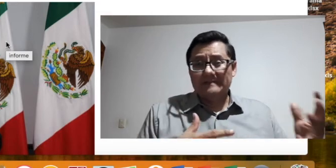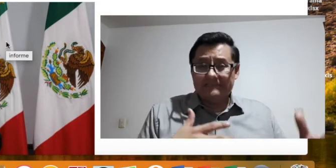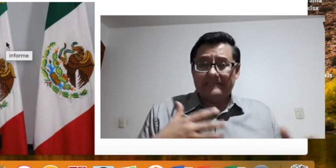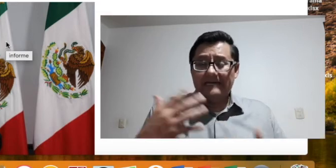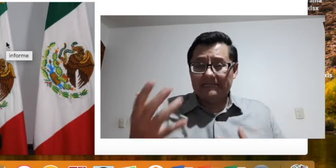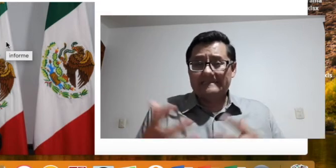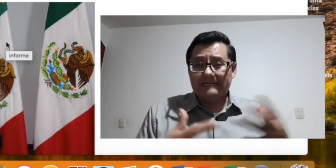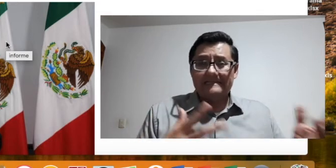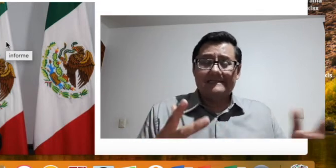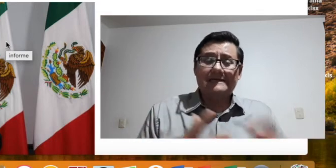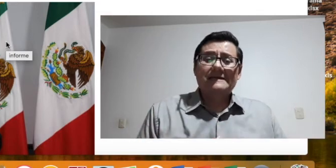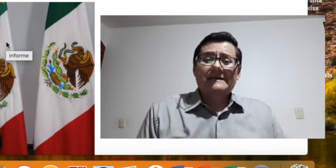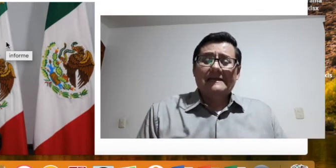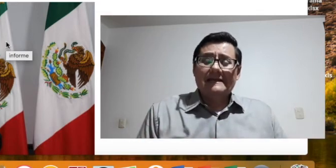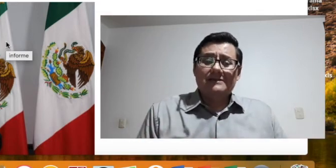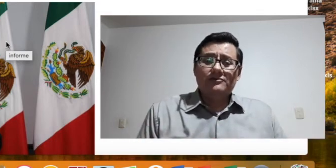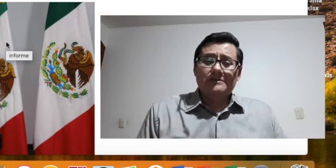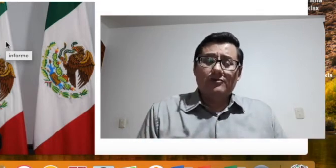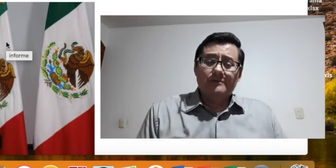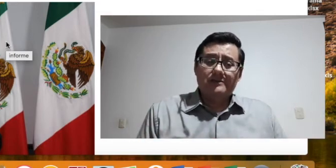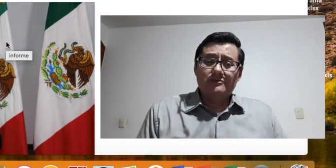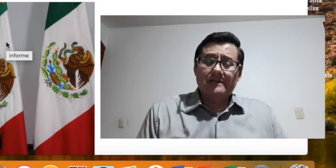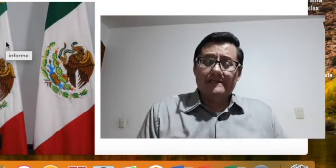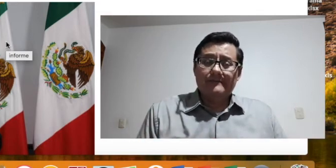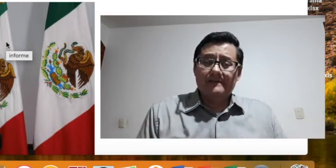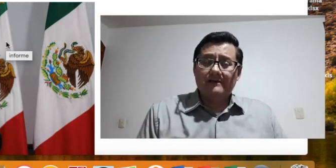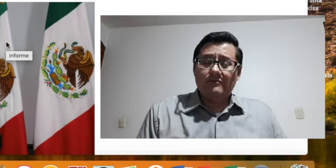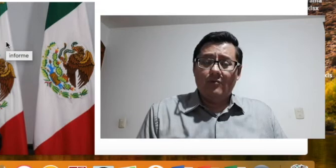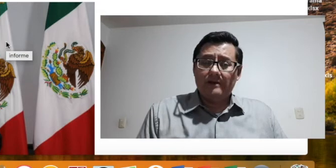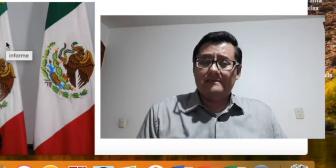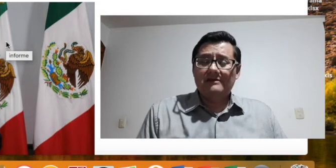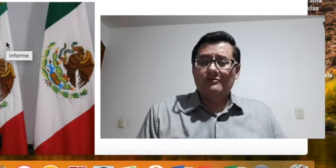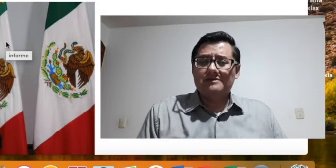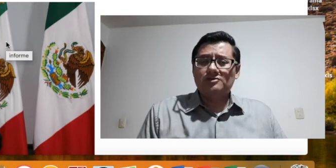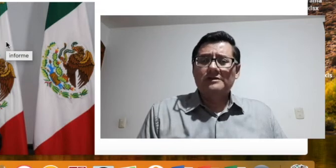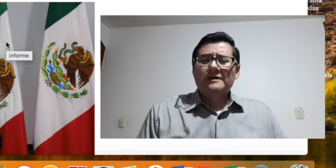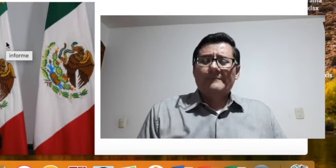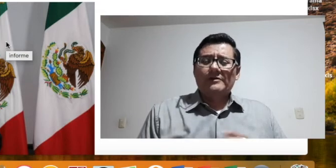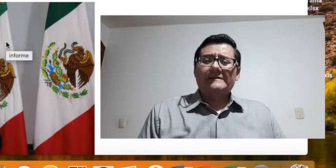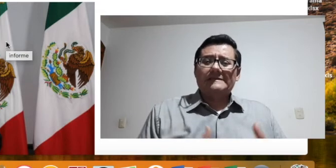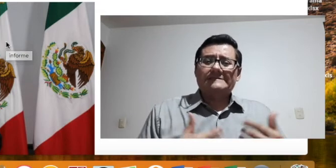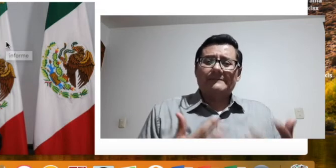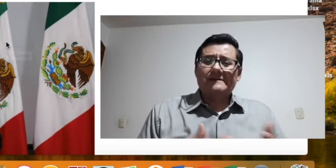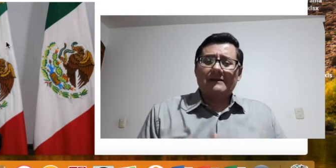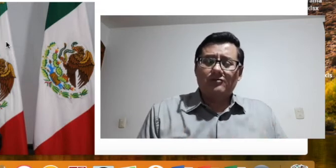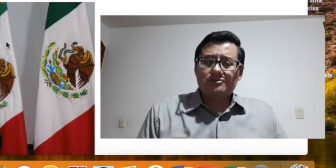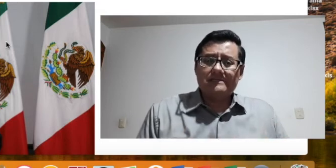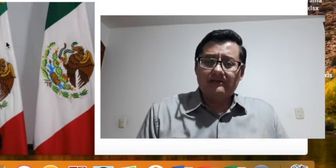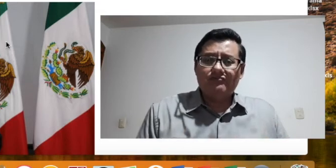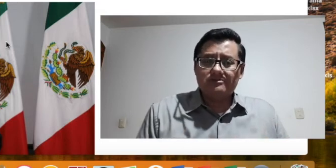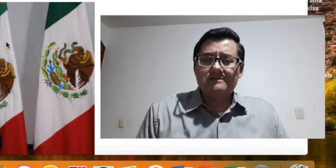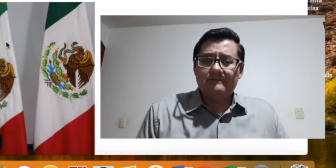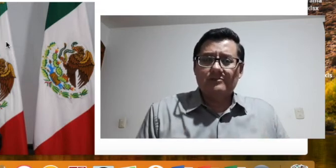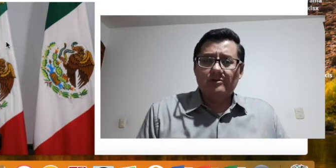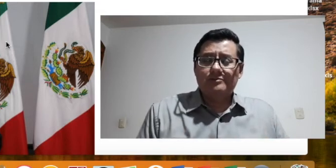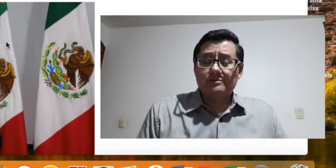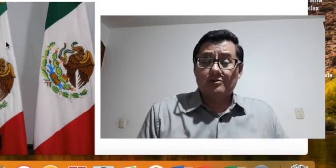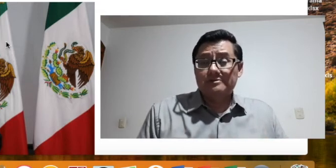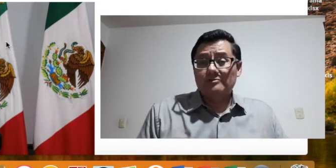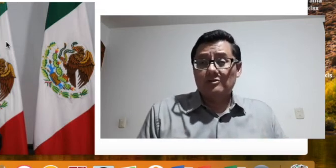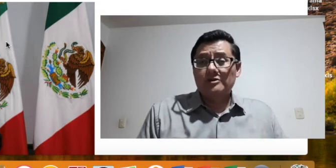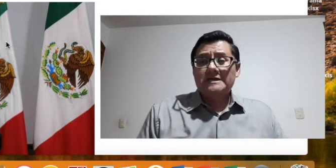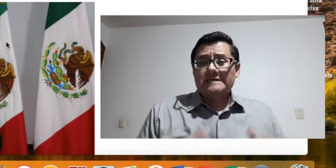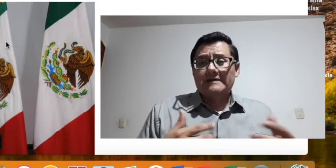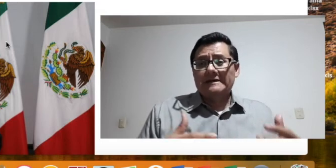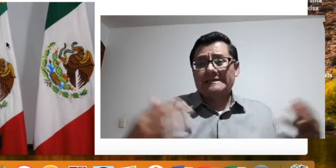de desprestigiar, desacreditar el año de gobierno de la llamada Cuarta Transformación, pero hay quienes también reconocen el esfuerzo de Andrés Manuel